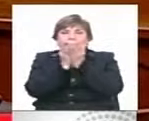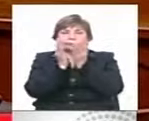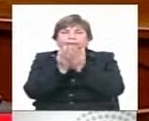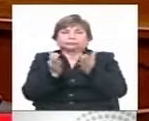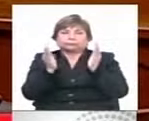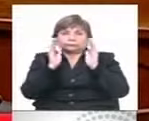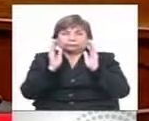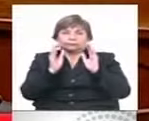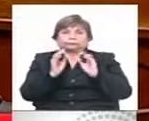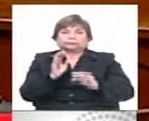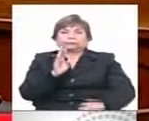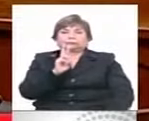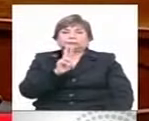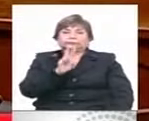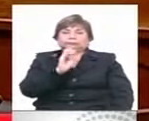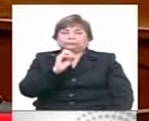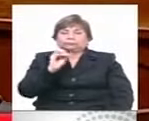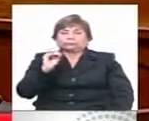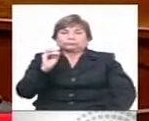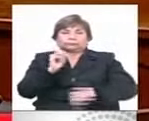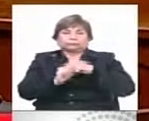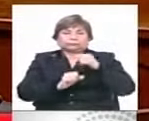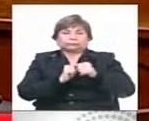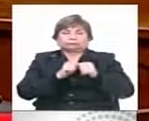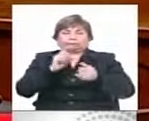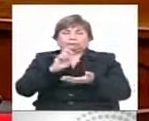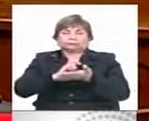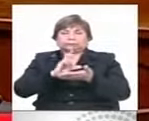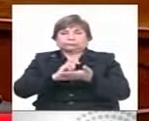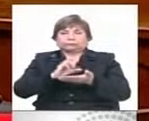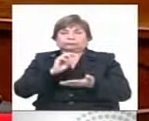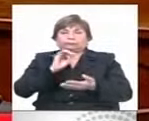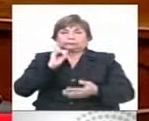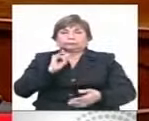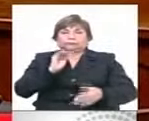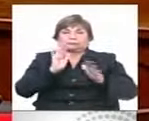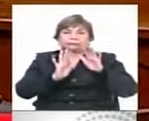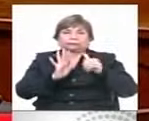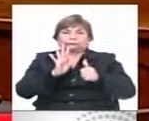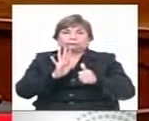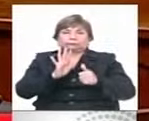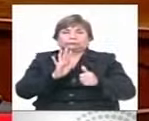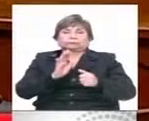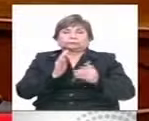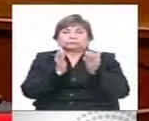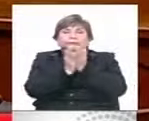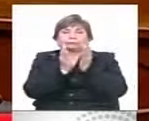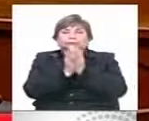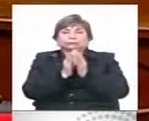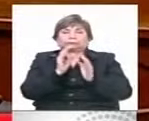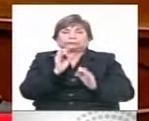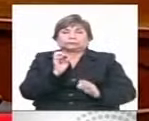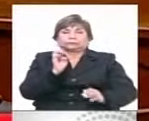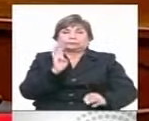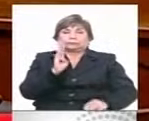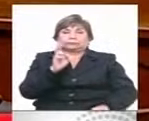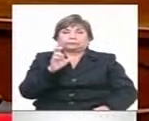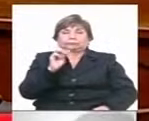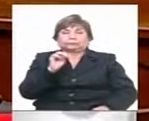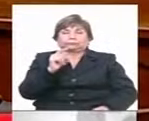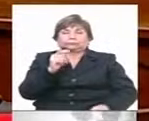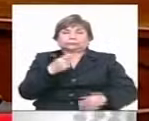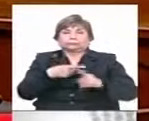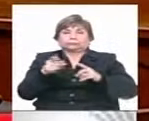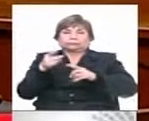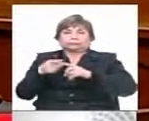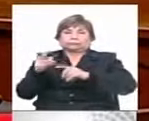educativas bicentenario en Lima Metropolitana y 16 instituciones educativas emblemáticas en diversas regiones